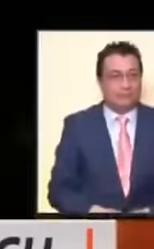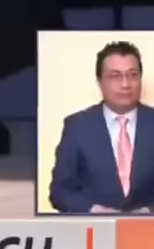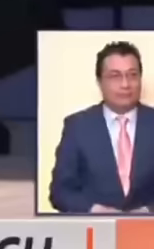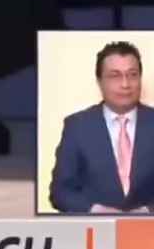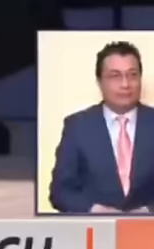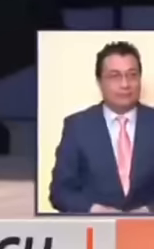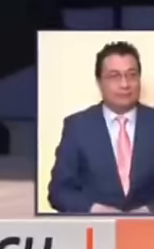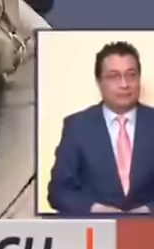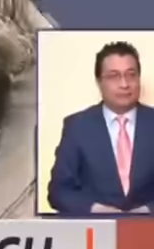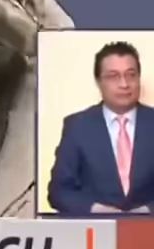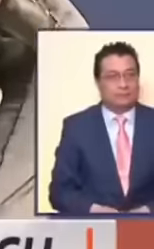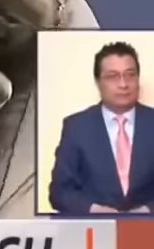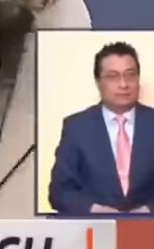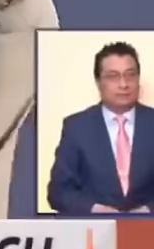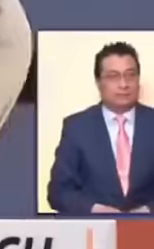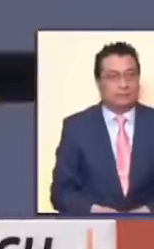Duro.